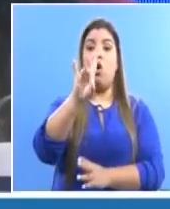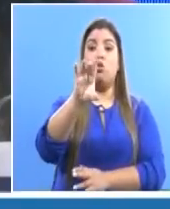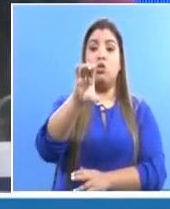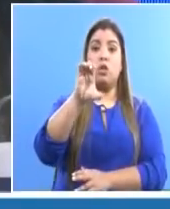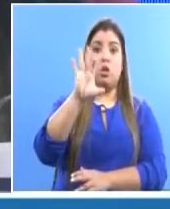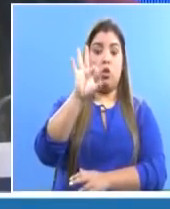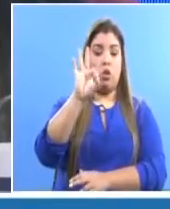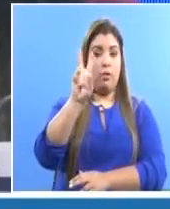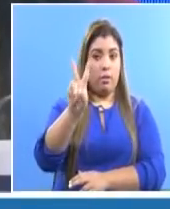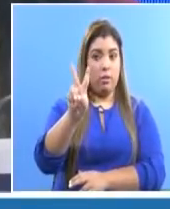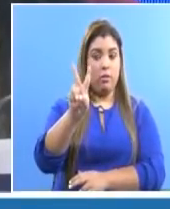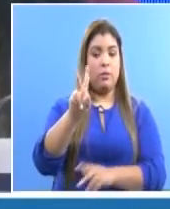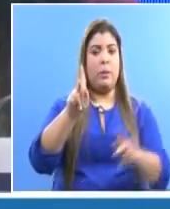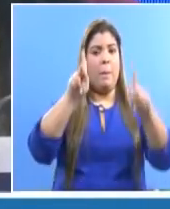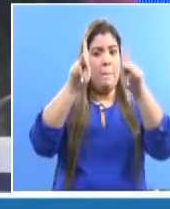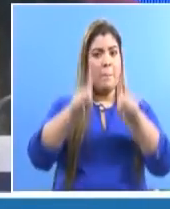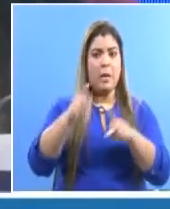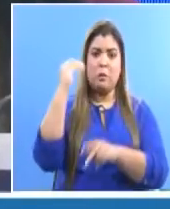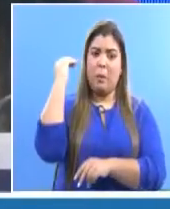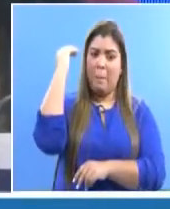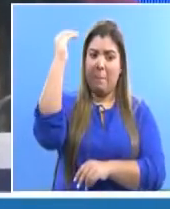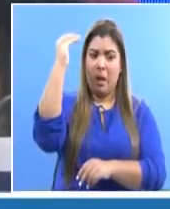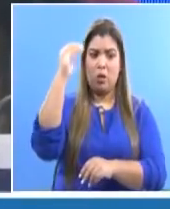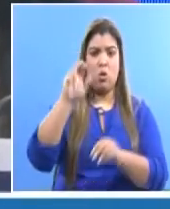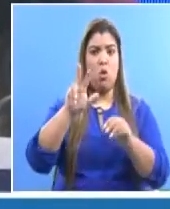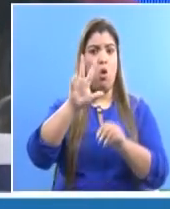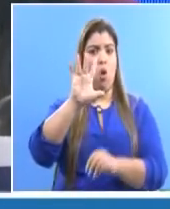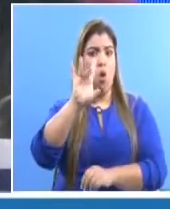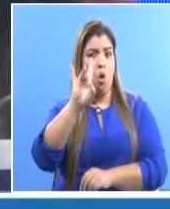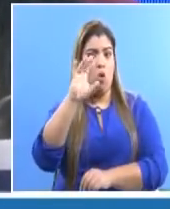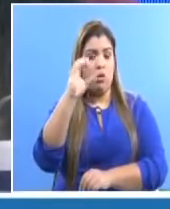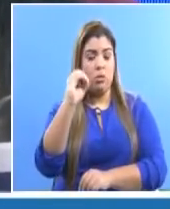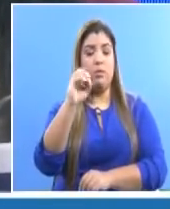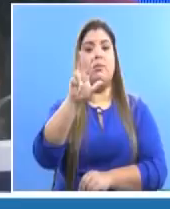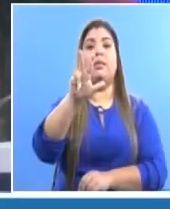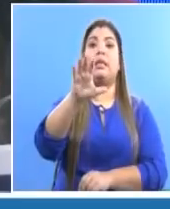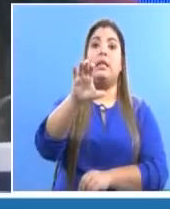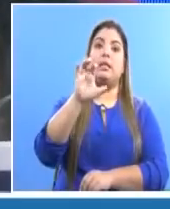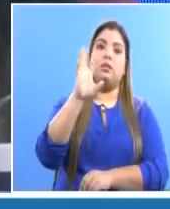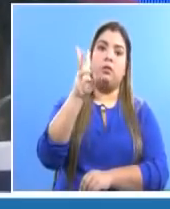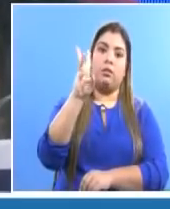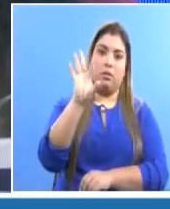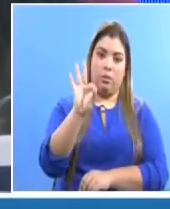1.892, en mayores de 80 años, 369.